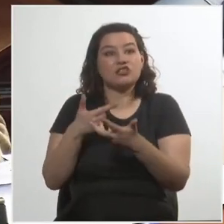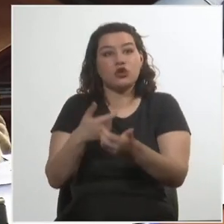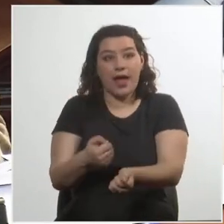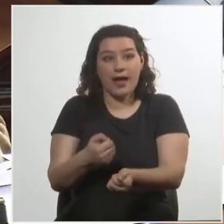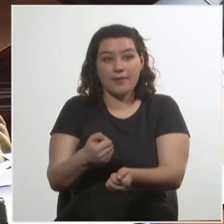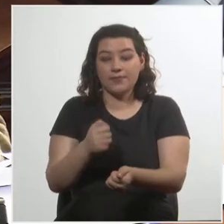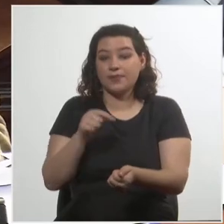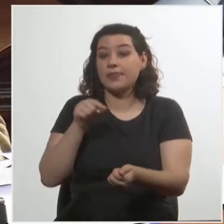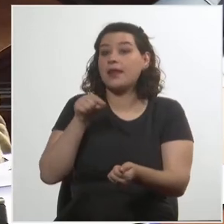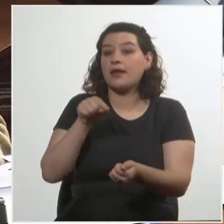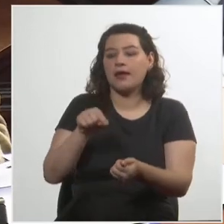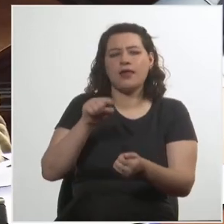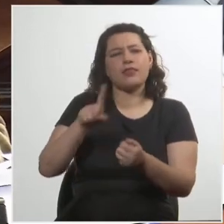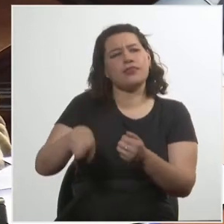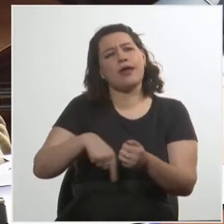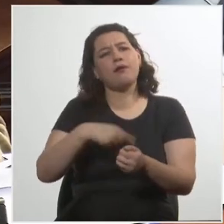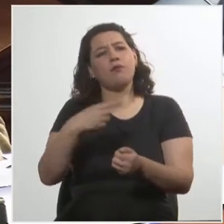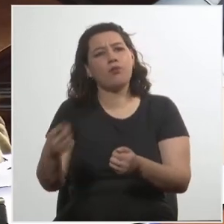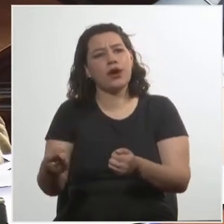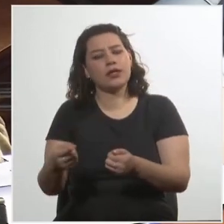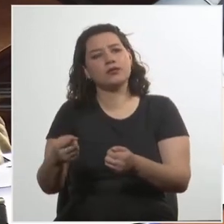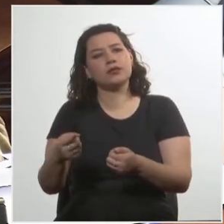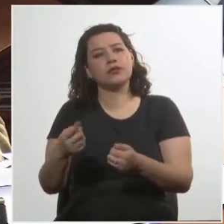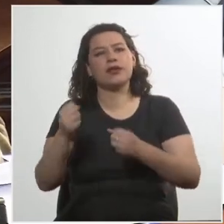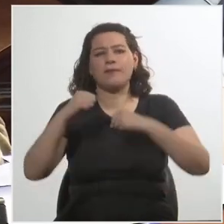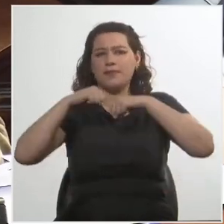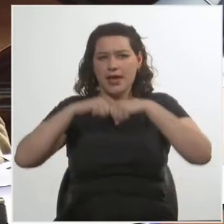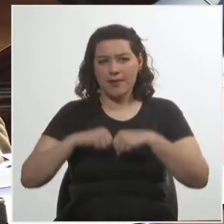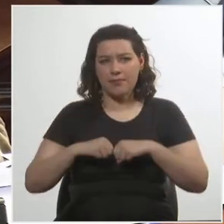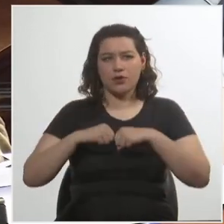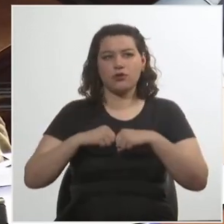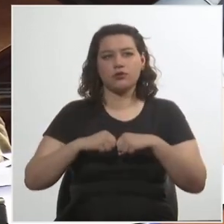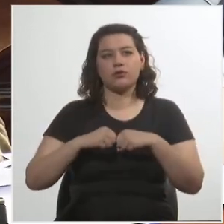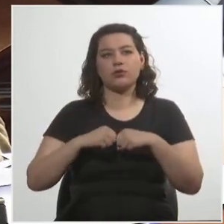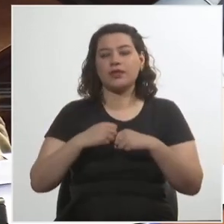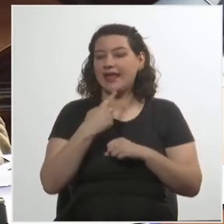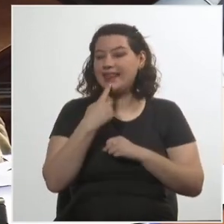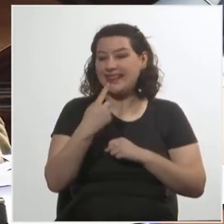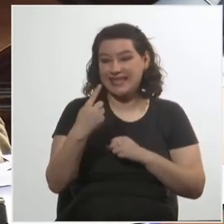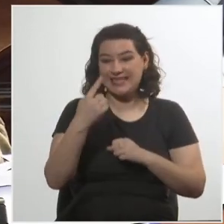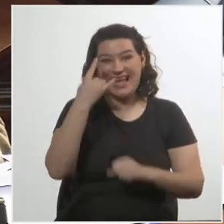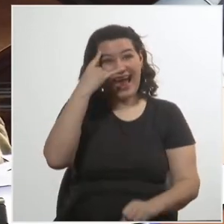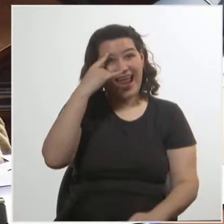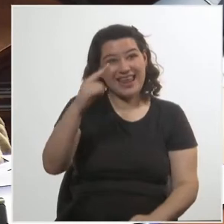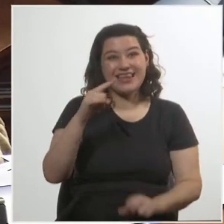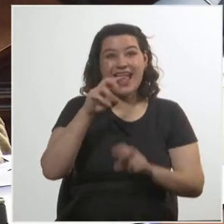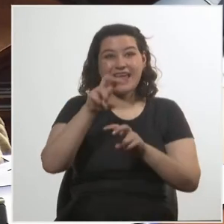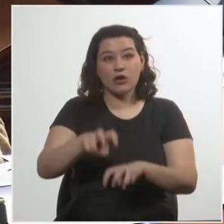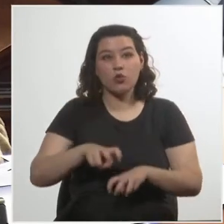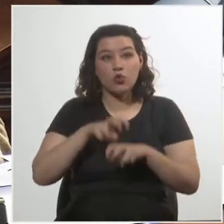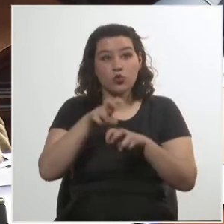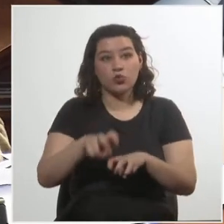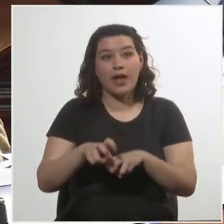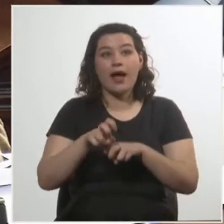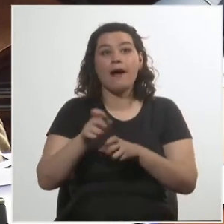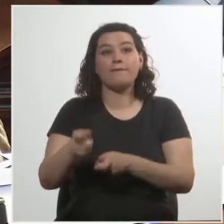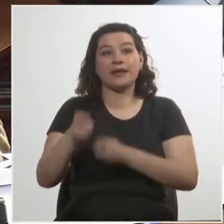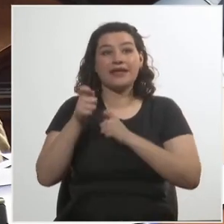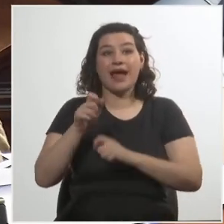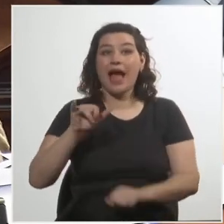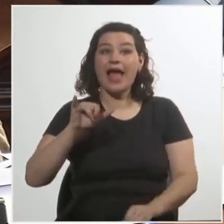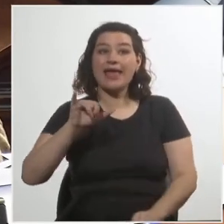después está este los integrantes después que dice ganadería agricultura y pesca ponemos